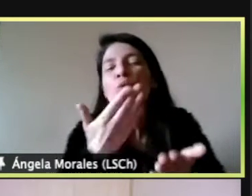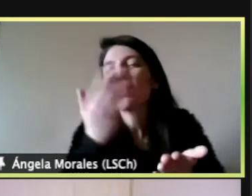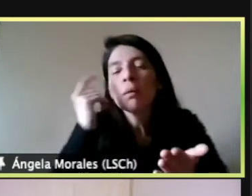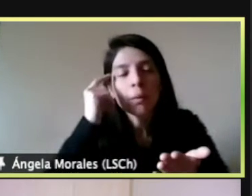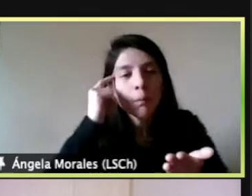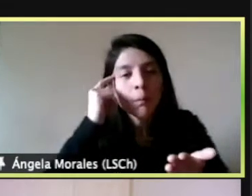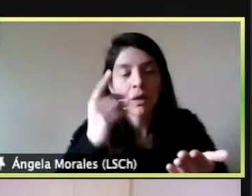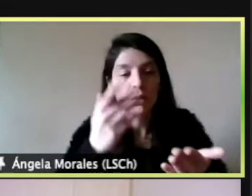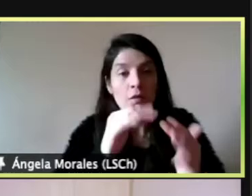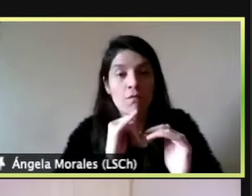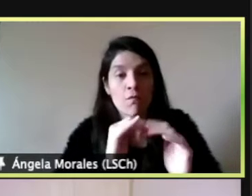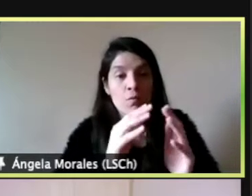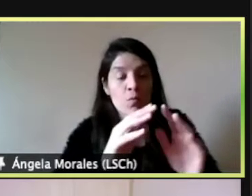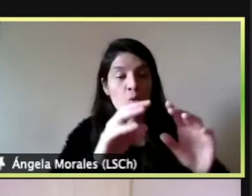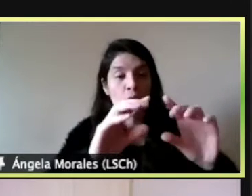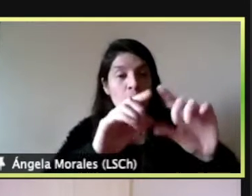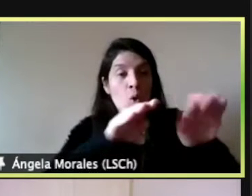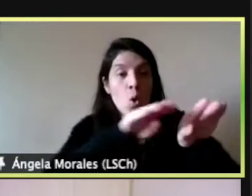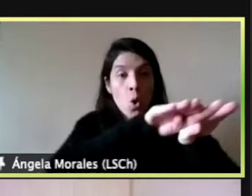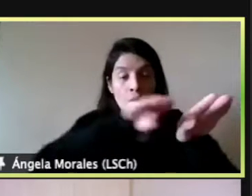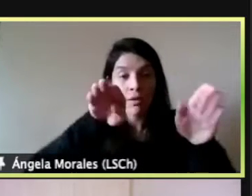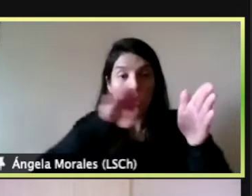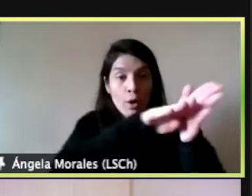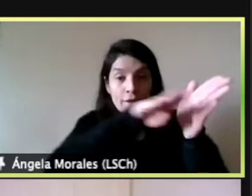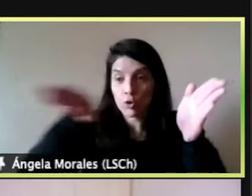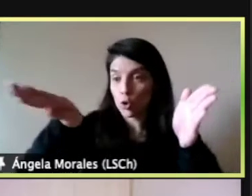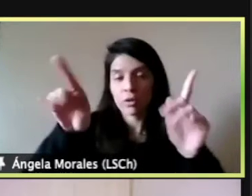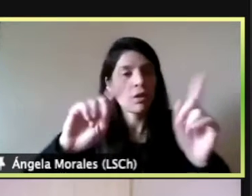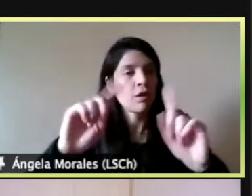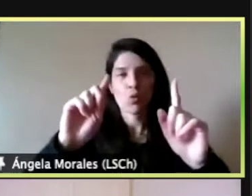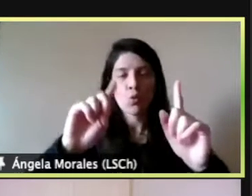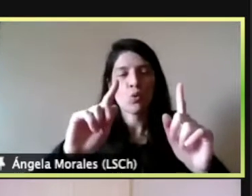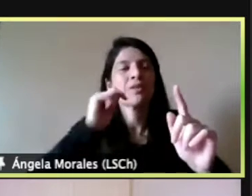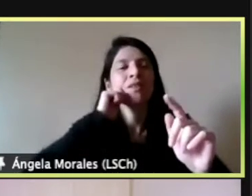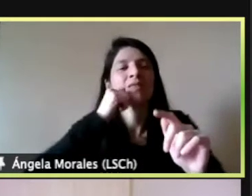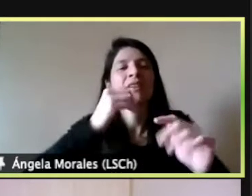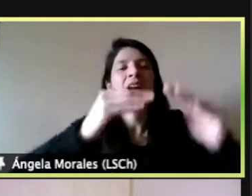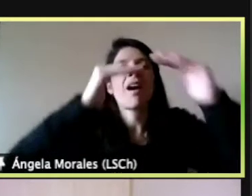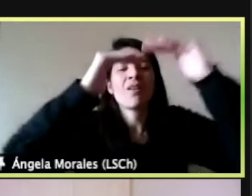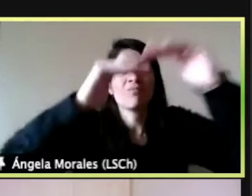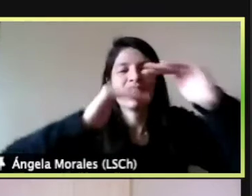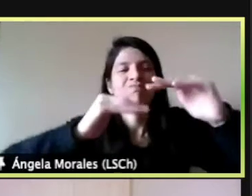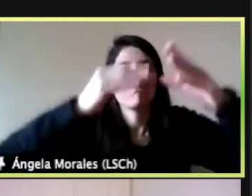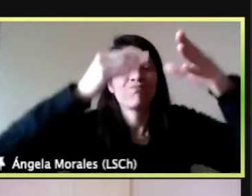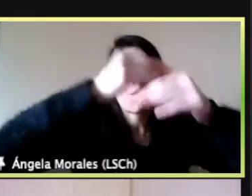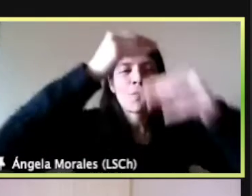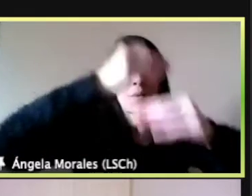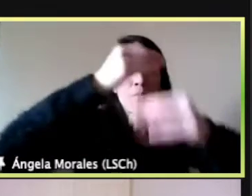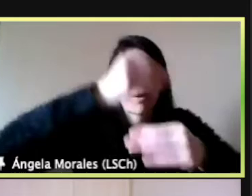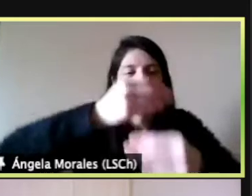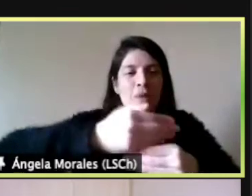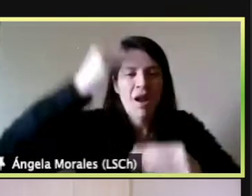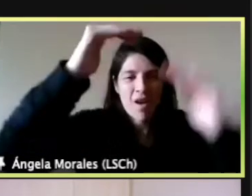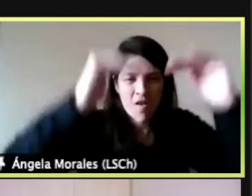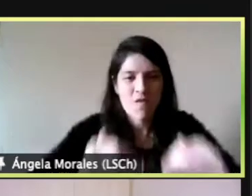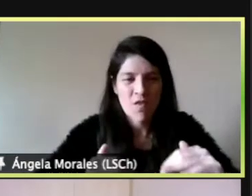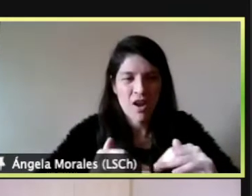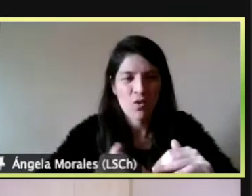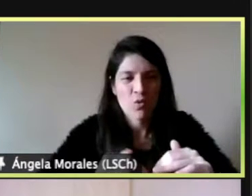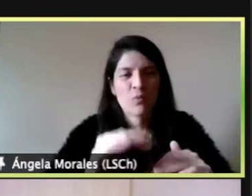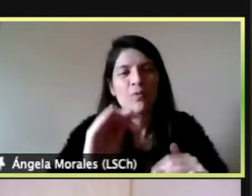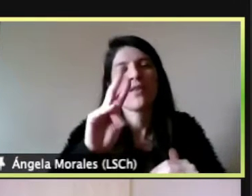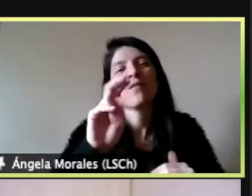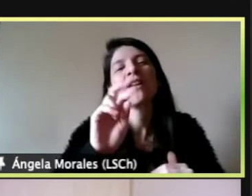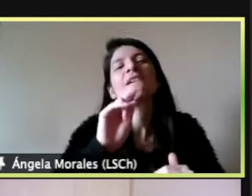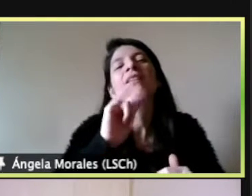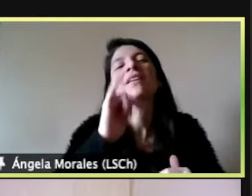va agregando de forma vertical, o sea, hacia abajo. Por lo tanto, nuevamente vamos a buscar buscar vertical en